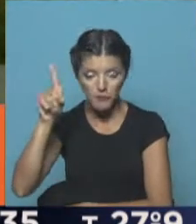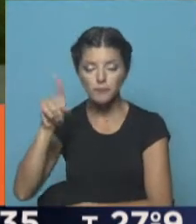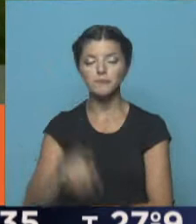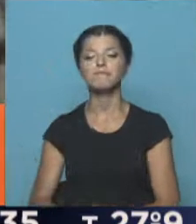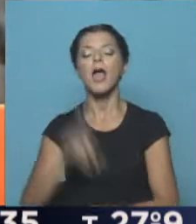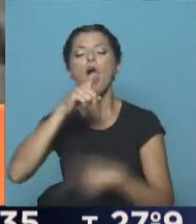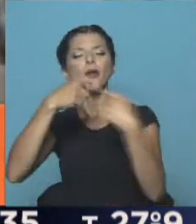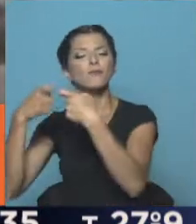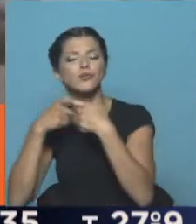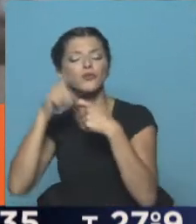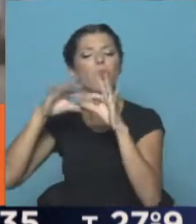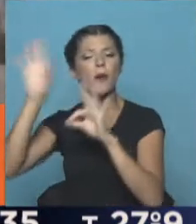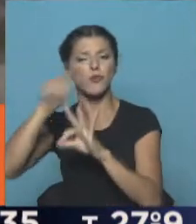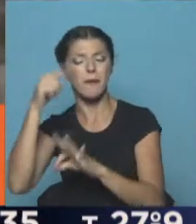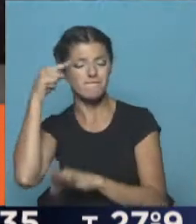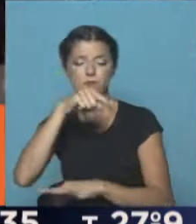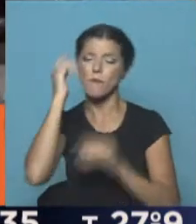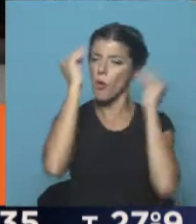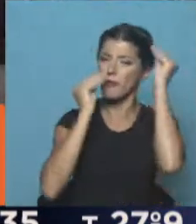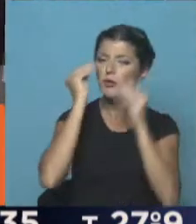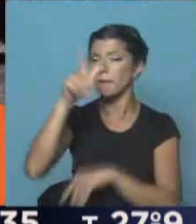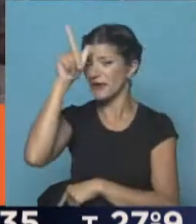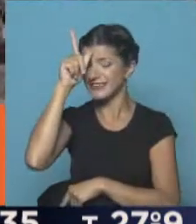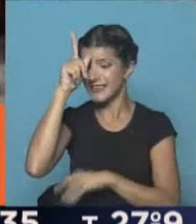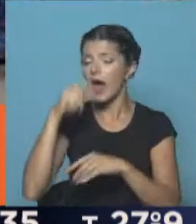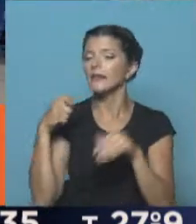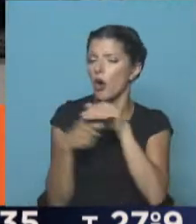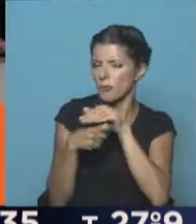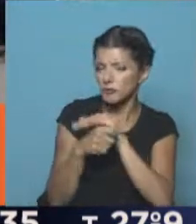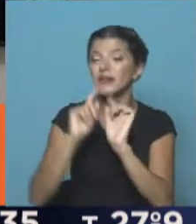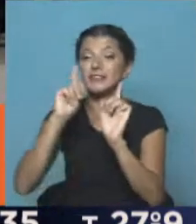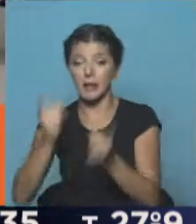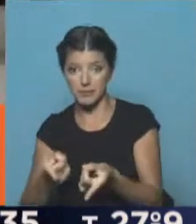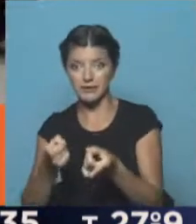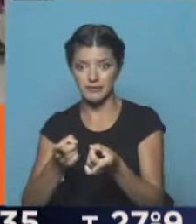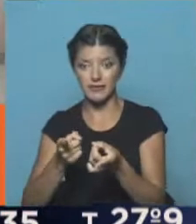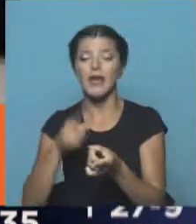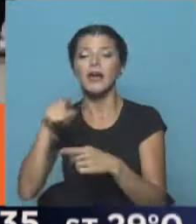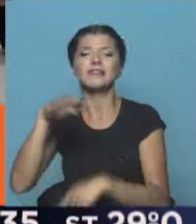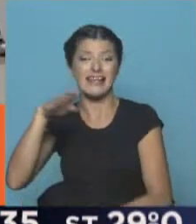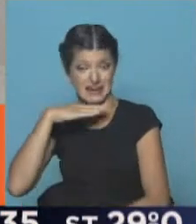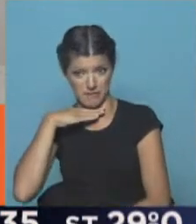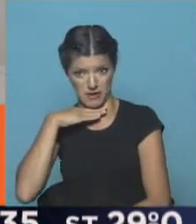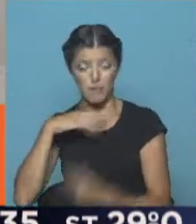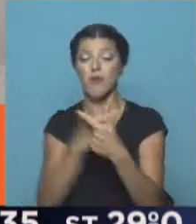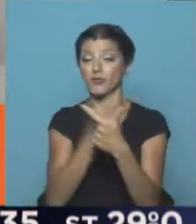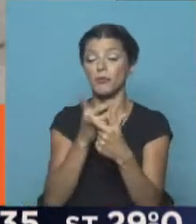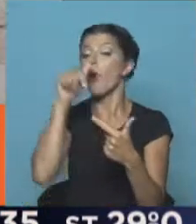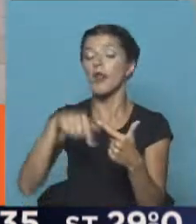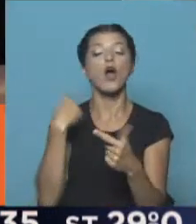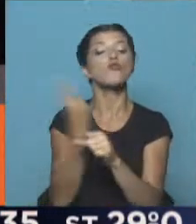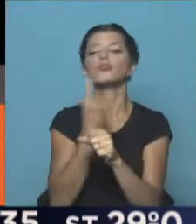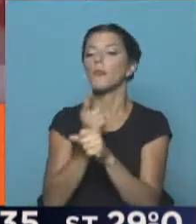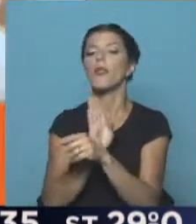de bucarest es la corrupción policial y el crimen organizado motivos por los que todavía se les niega el anhelado